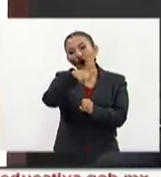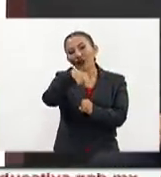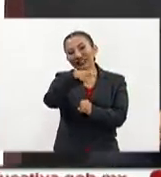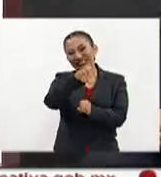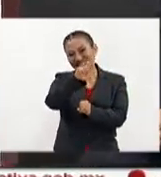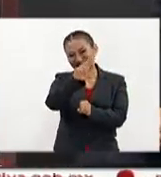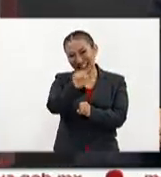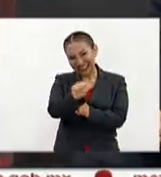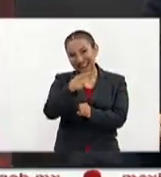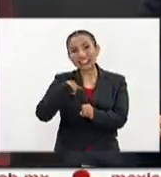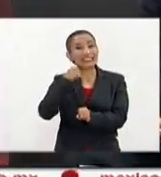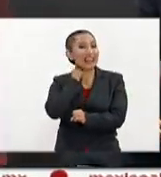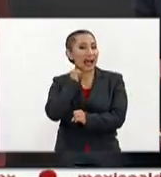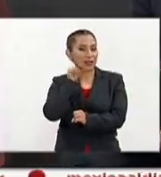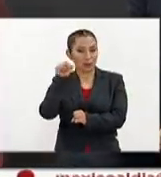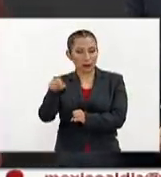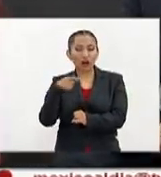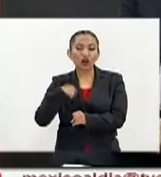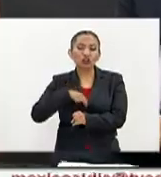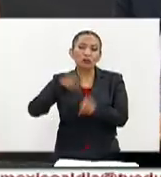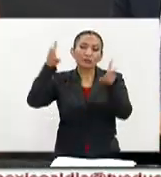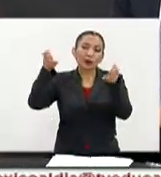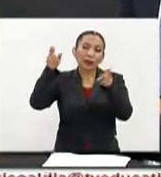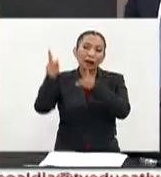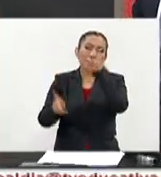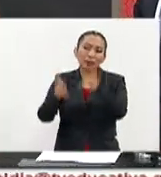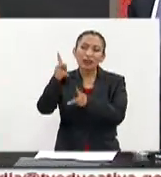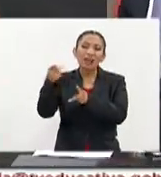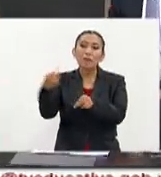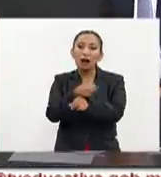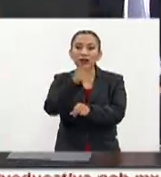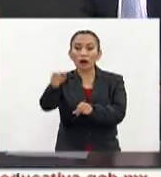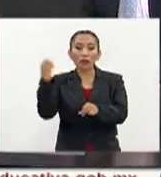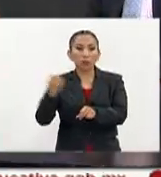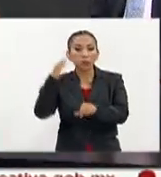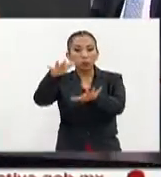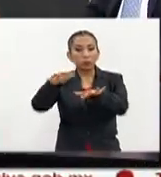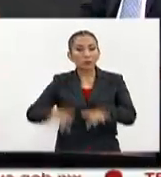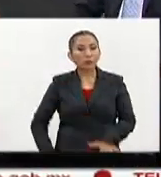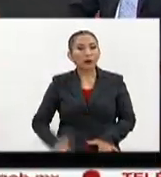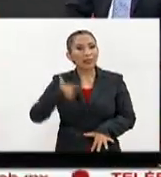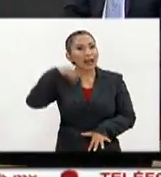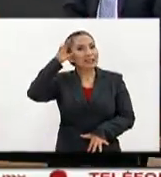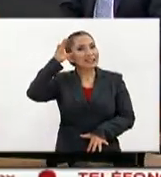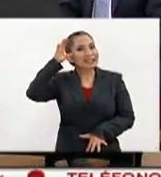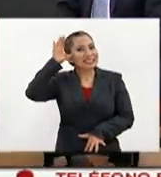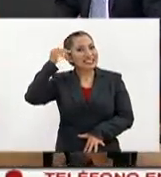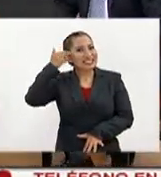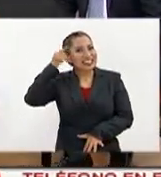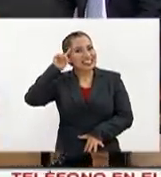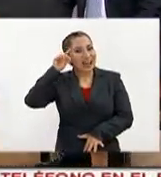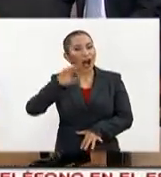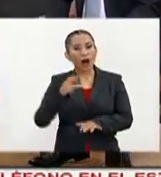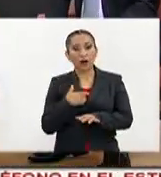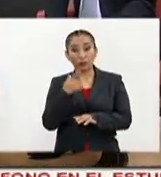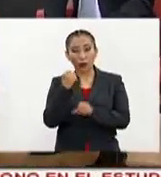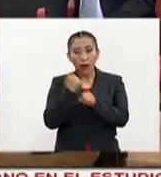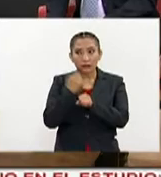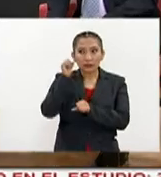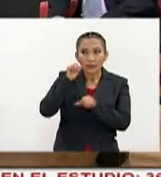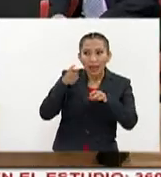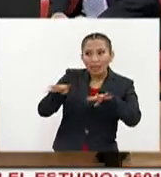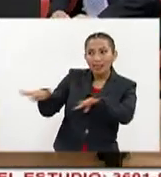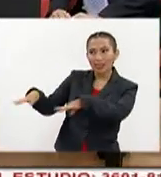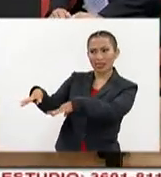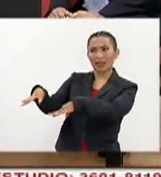quien vamos a hablar de qué va a ocurrir con este Congreso Anual del Partido Comunista Chino, que siempre causa una gran expectativa